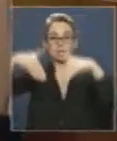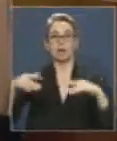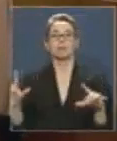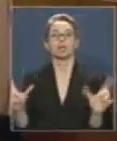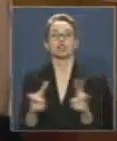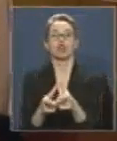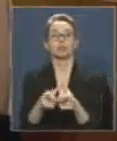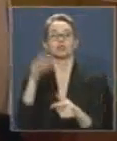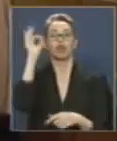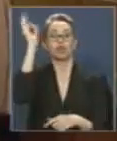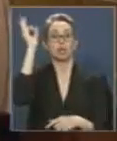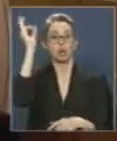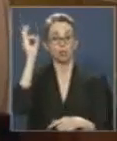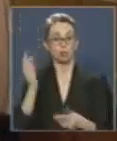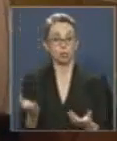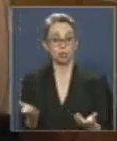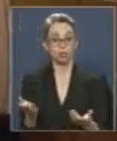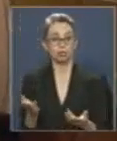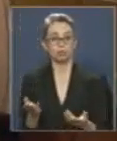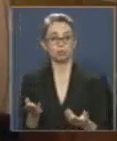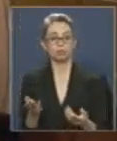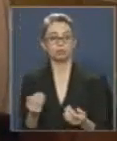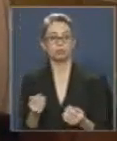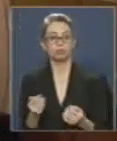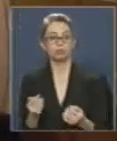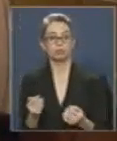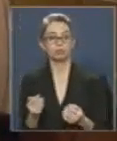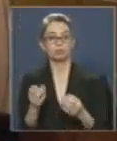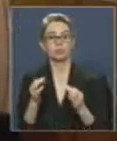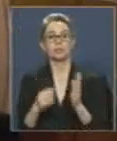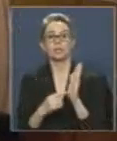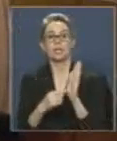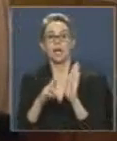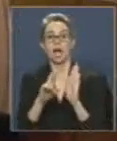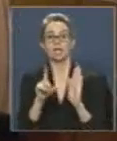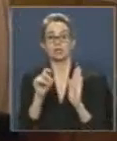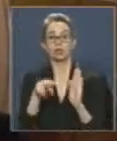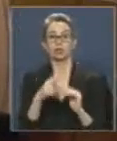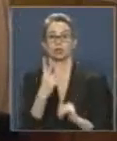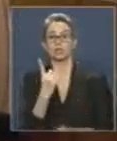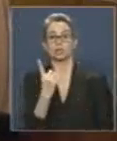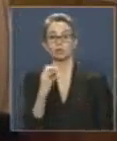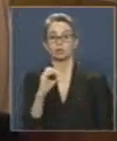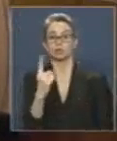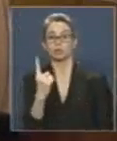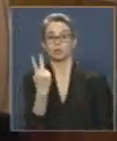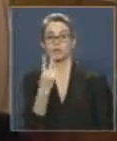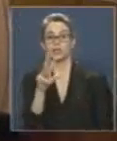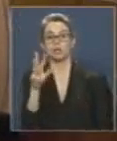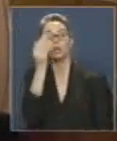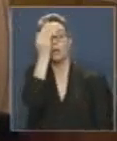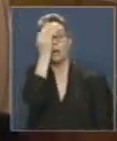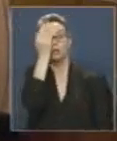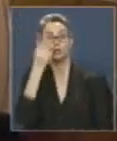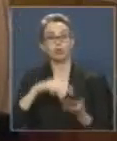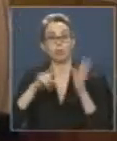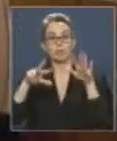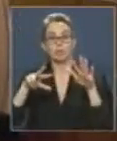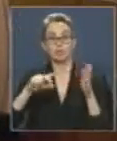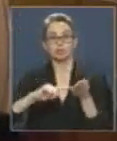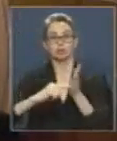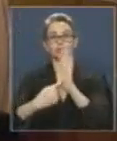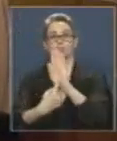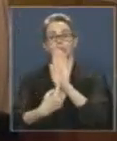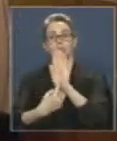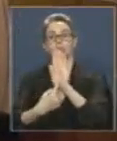a la reunión de la comisión, con el fin de ratificar la resolución 3101 del 29 de agosto del año 2018, que fue